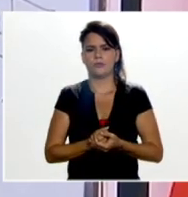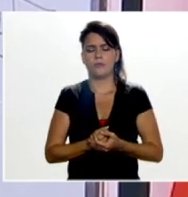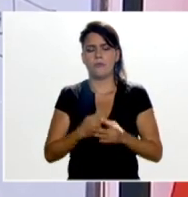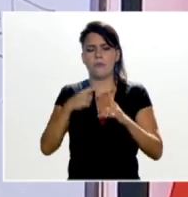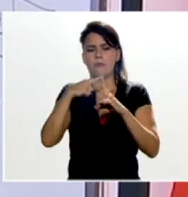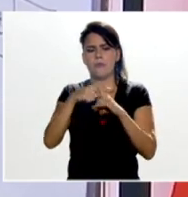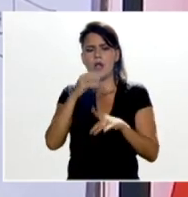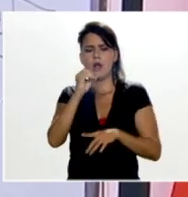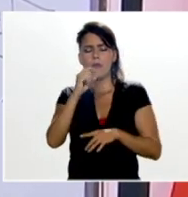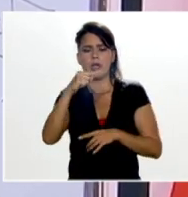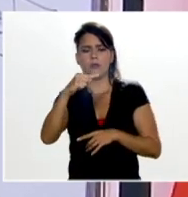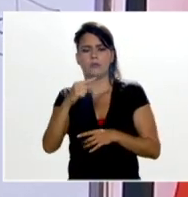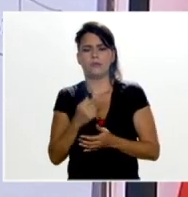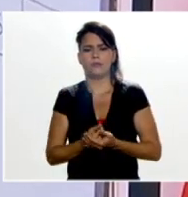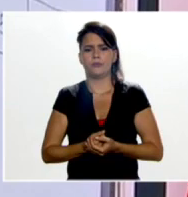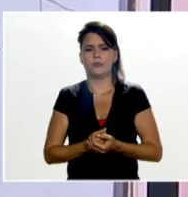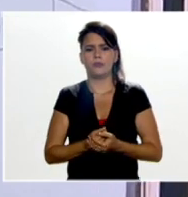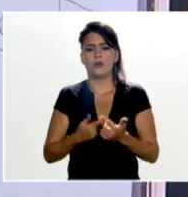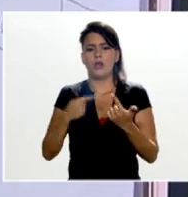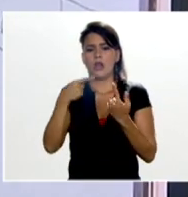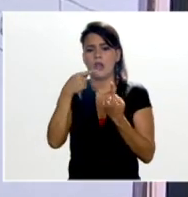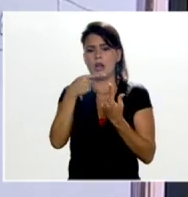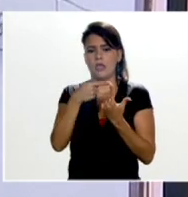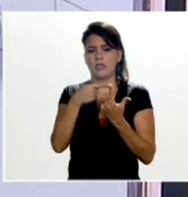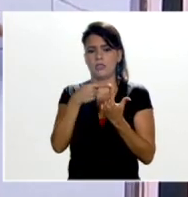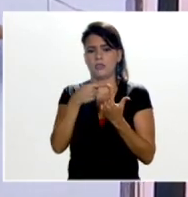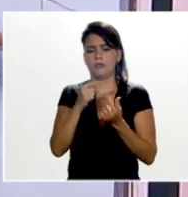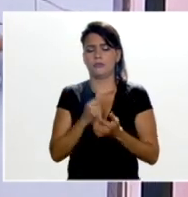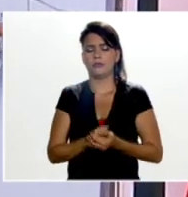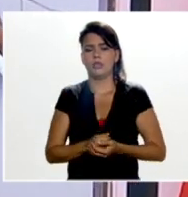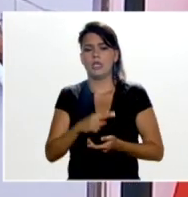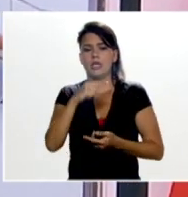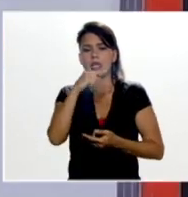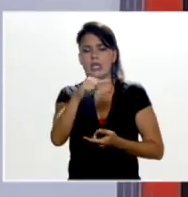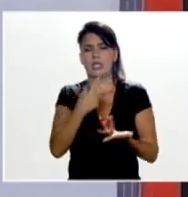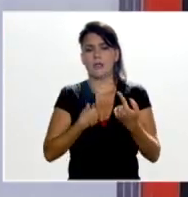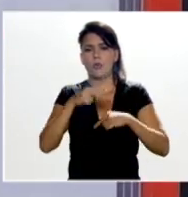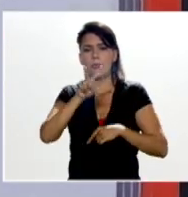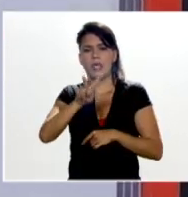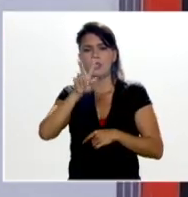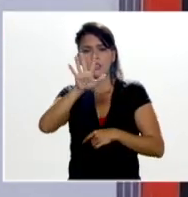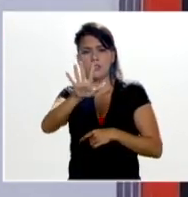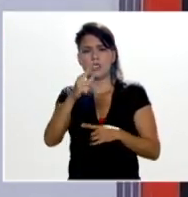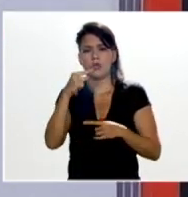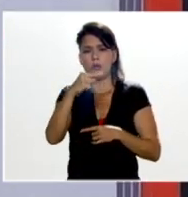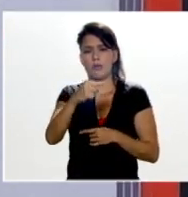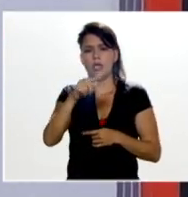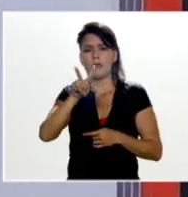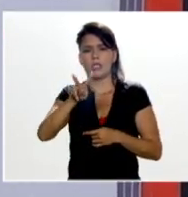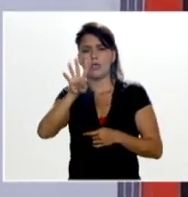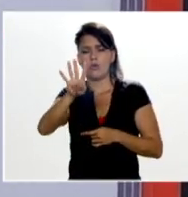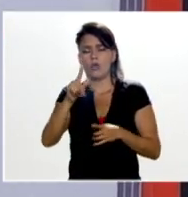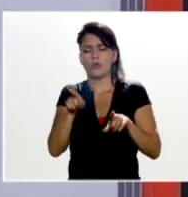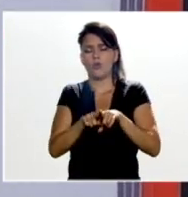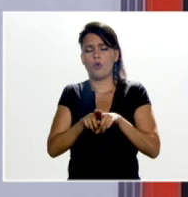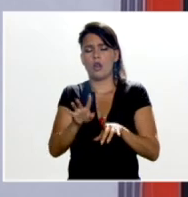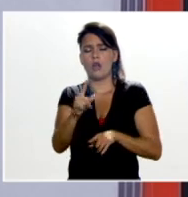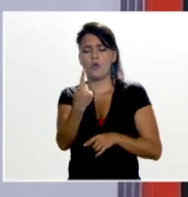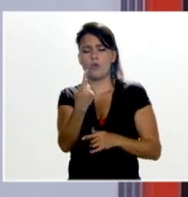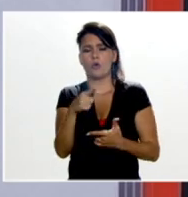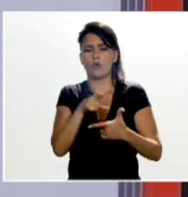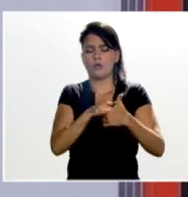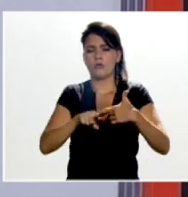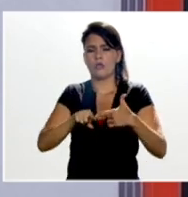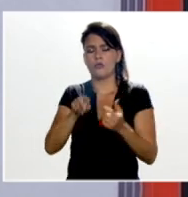más o menos, la raíz, restamos 25 menos 24, queda 1, entre